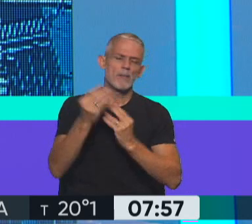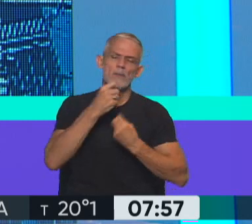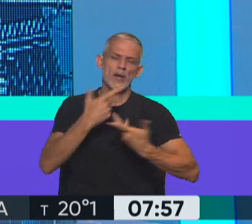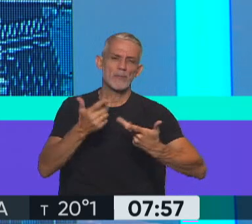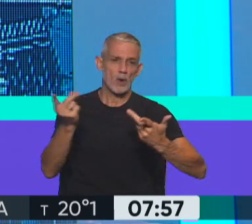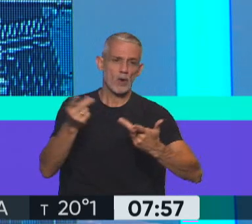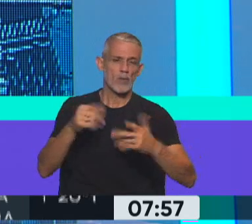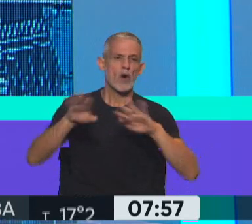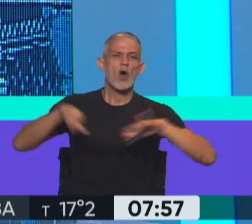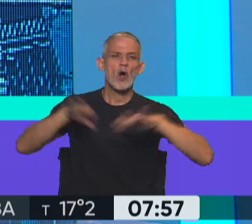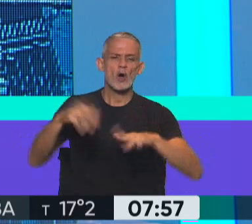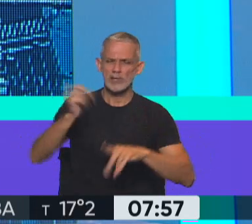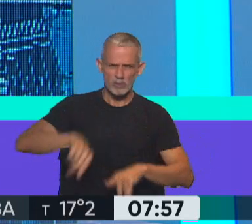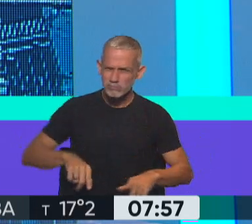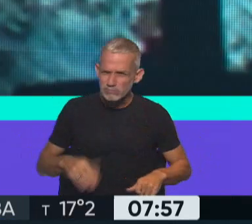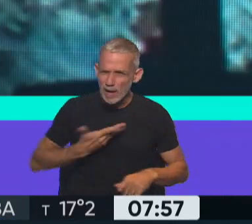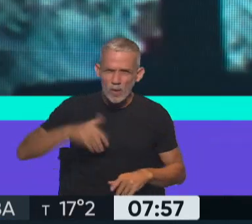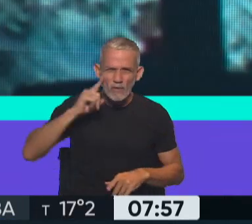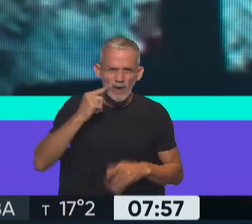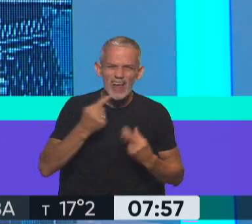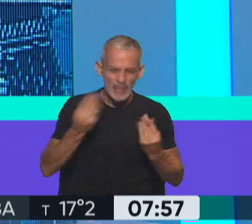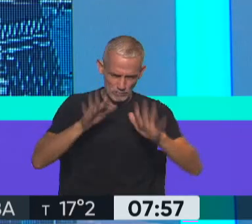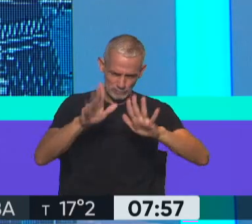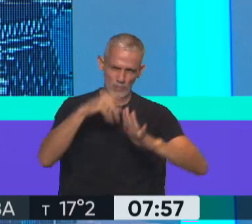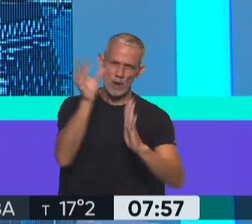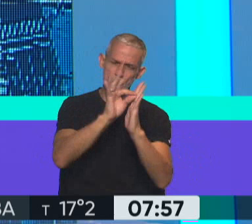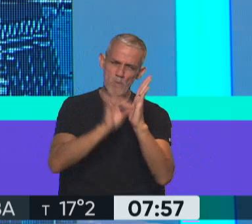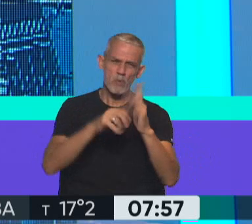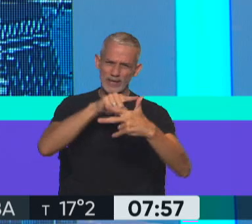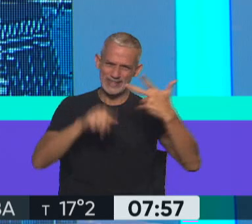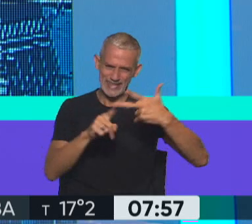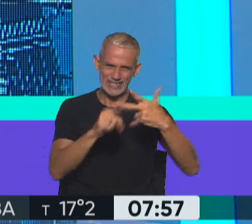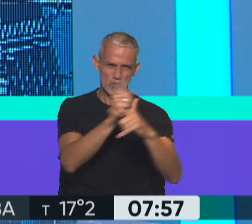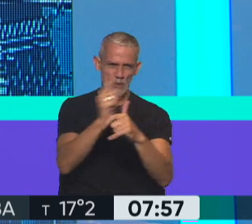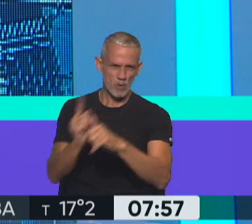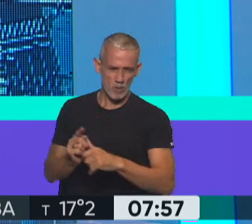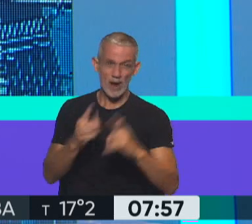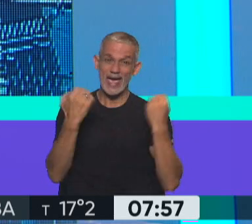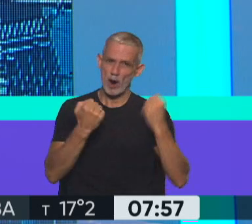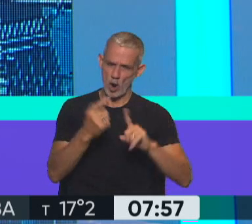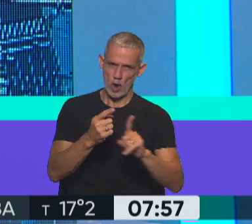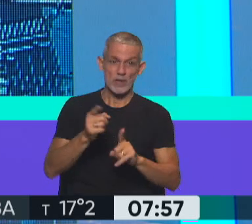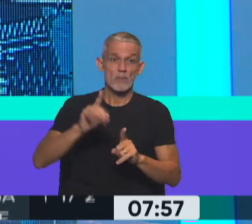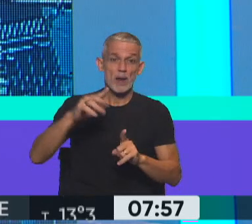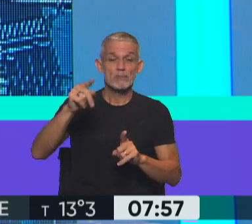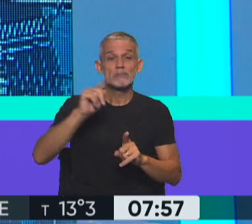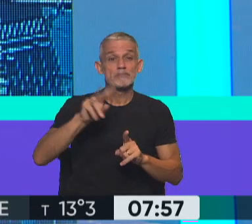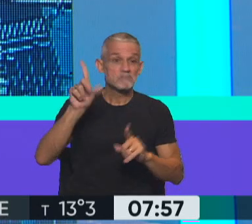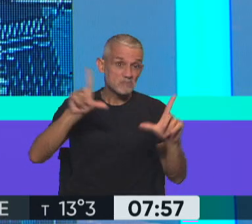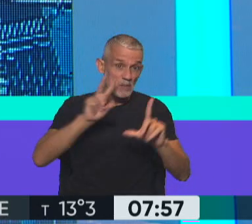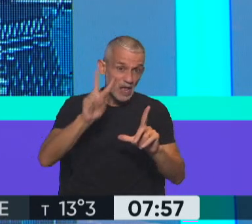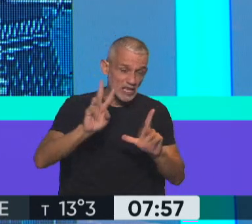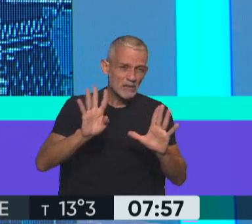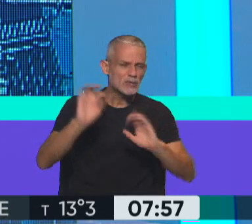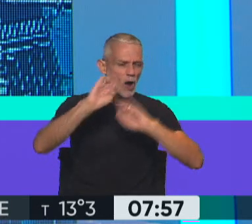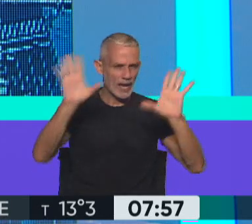volvió de la costa y dice de qué habló Alberto Fernández. Después vamos a estar detallando 3 cortitos a nivel económico, pero para que el que está del otro lado, que le quede claro